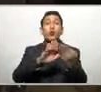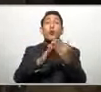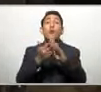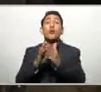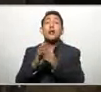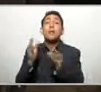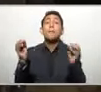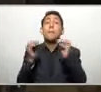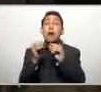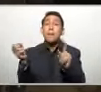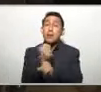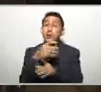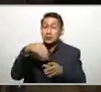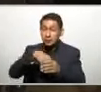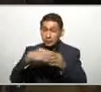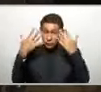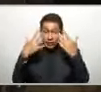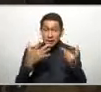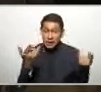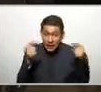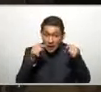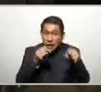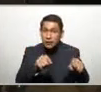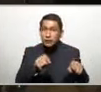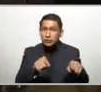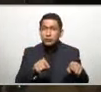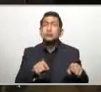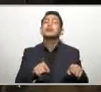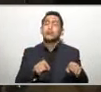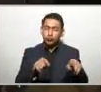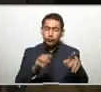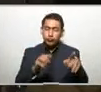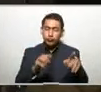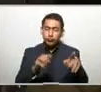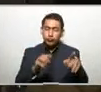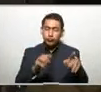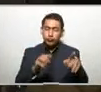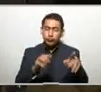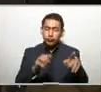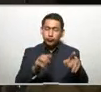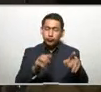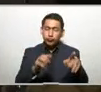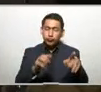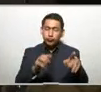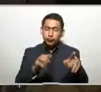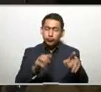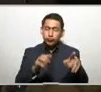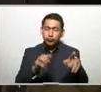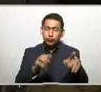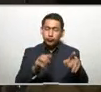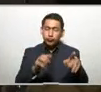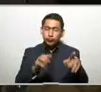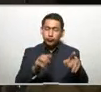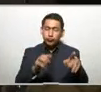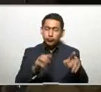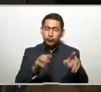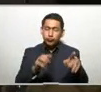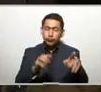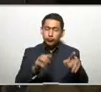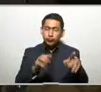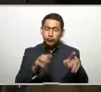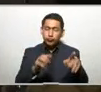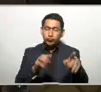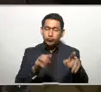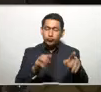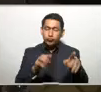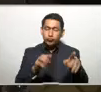Guayaquil, para que sean gestoras sociales y también generadoras de conciencia sobre la importancia de cuidar a nuestros niños. También